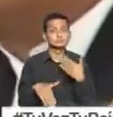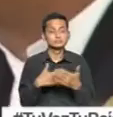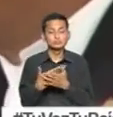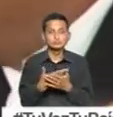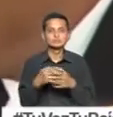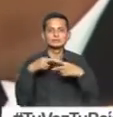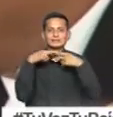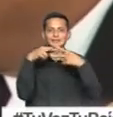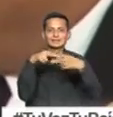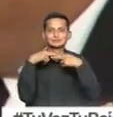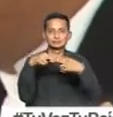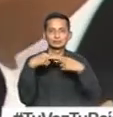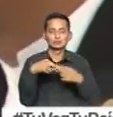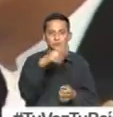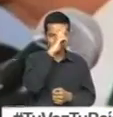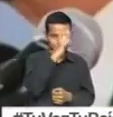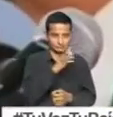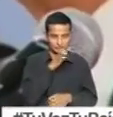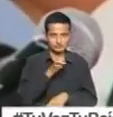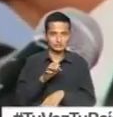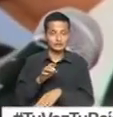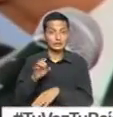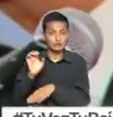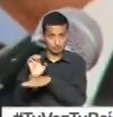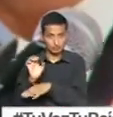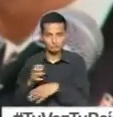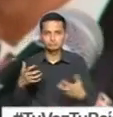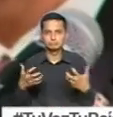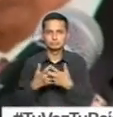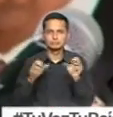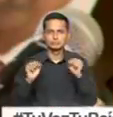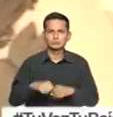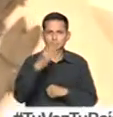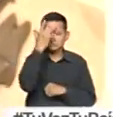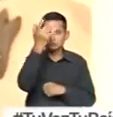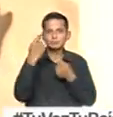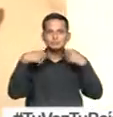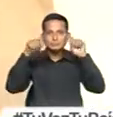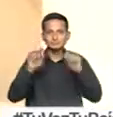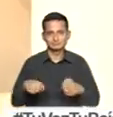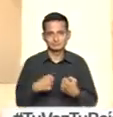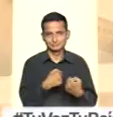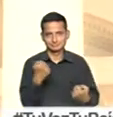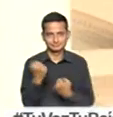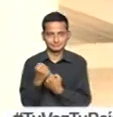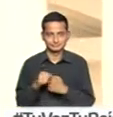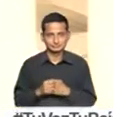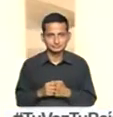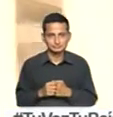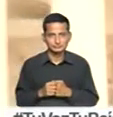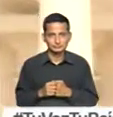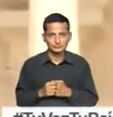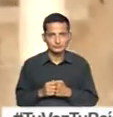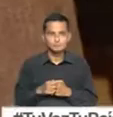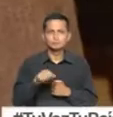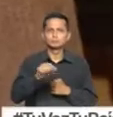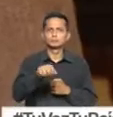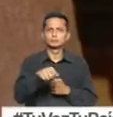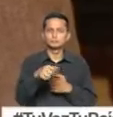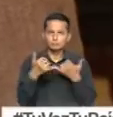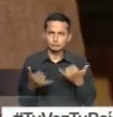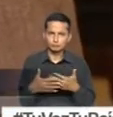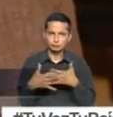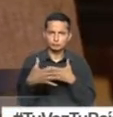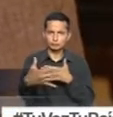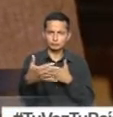la relación bilateral entre ambas naciones a través de los tratados de cooperación. Un muy buen momento